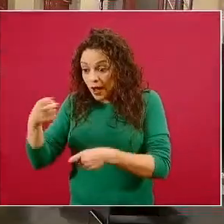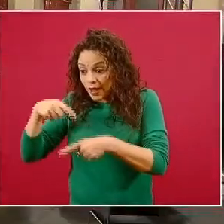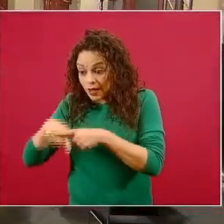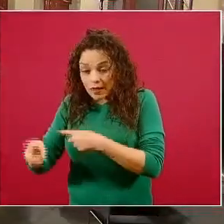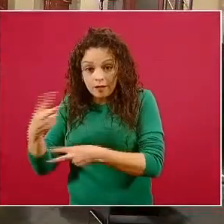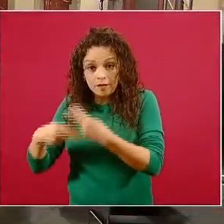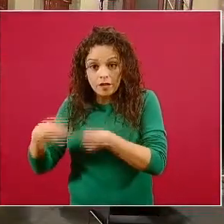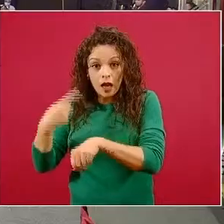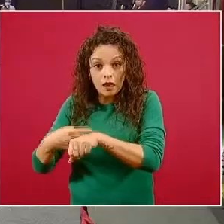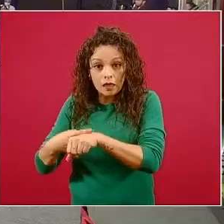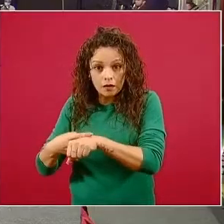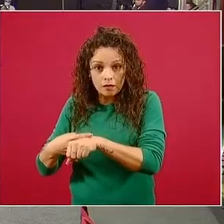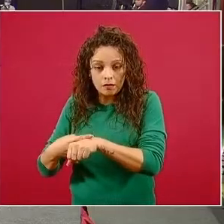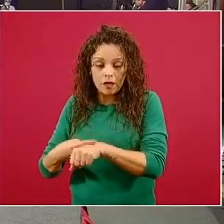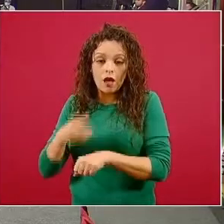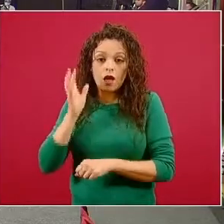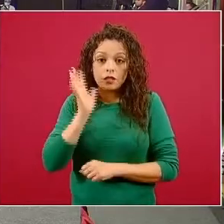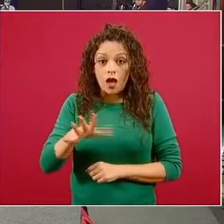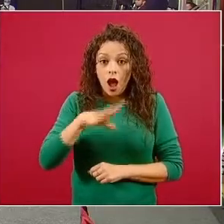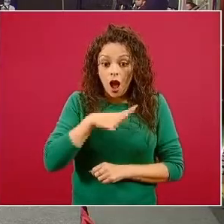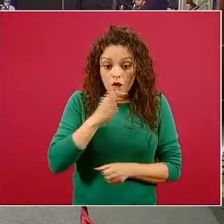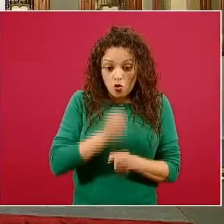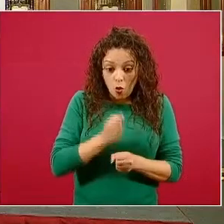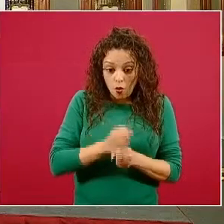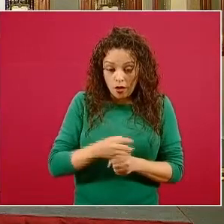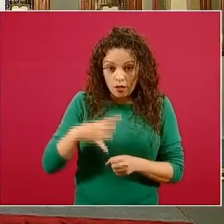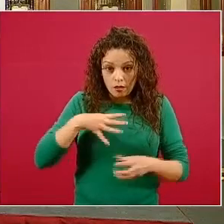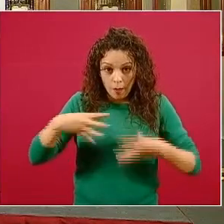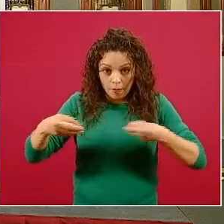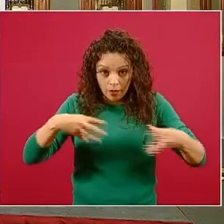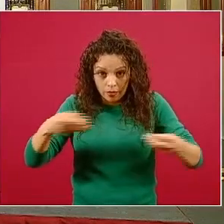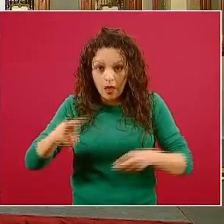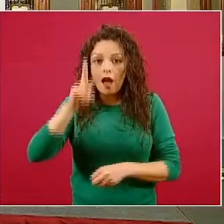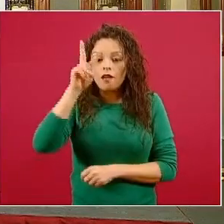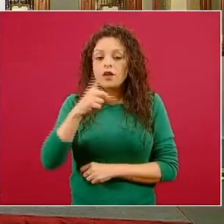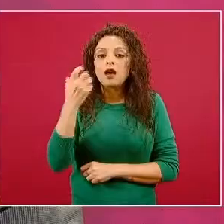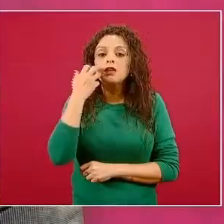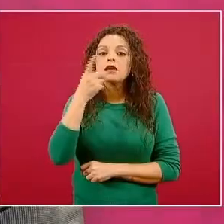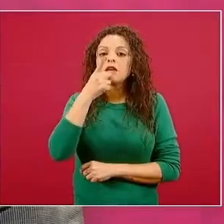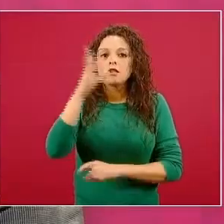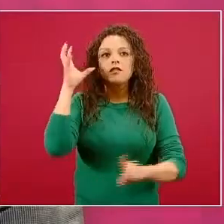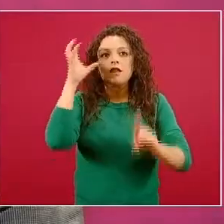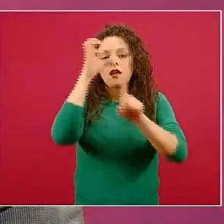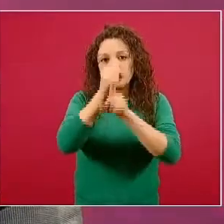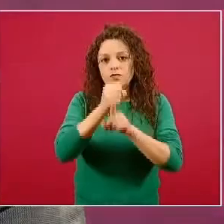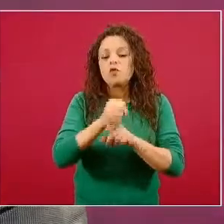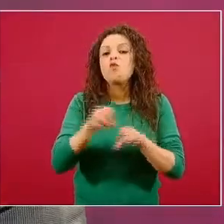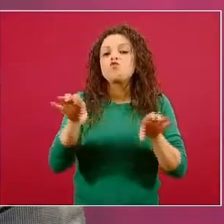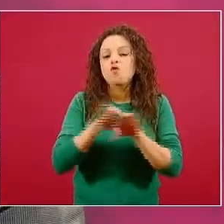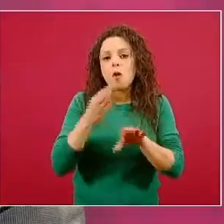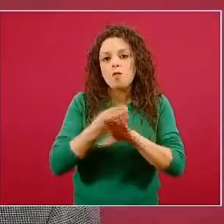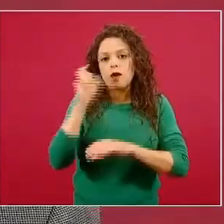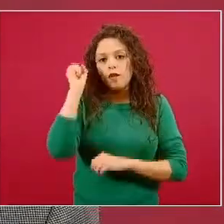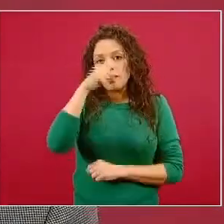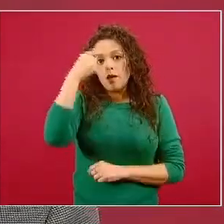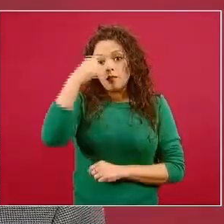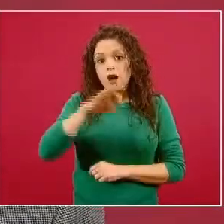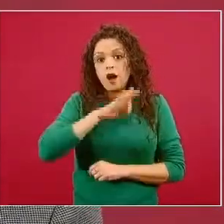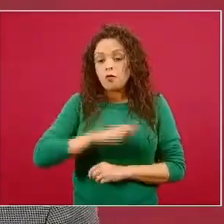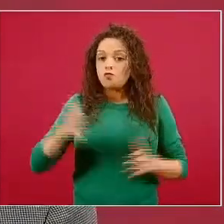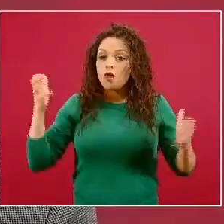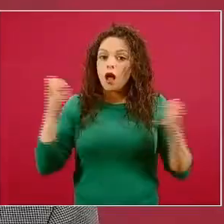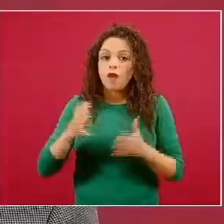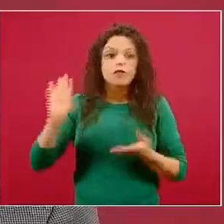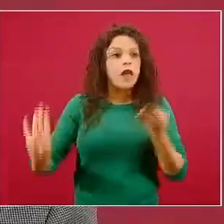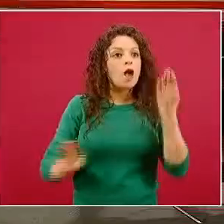una pandemia ya en curso va a implicar un enorme reto para lograr hacer frente con la solidaridad mundial, porque